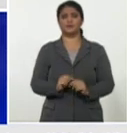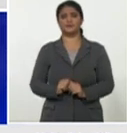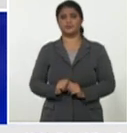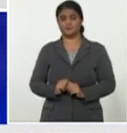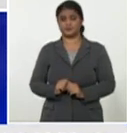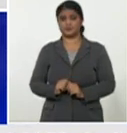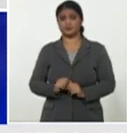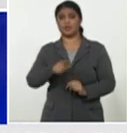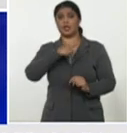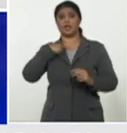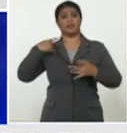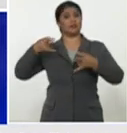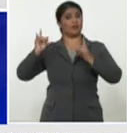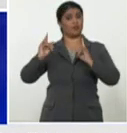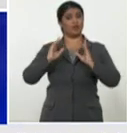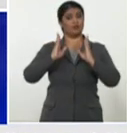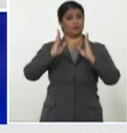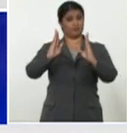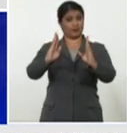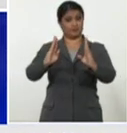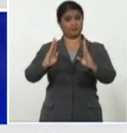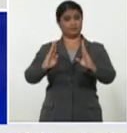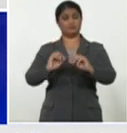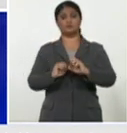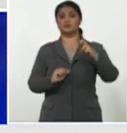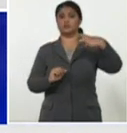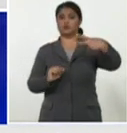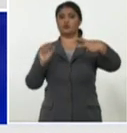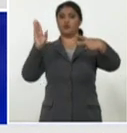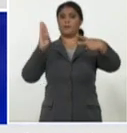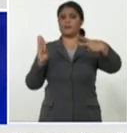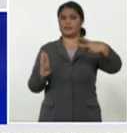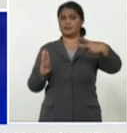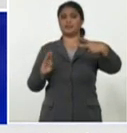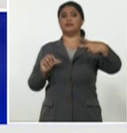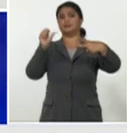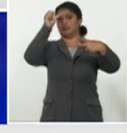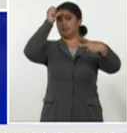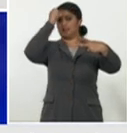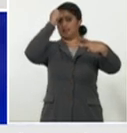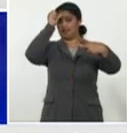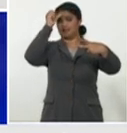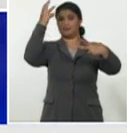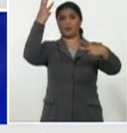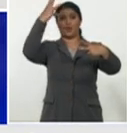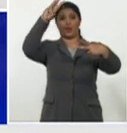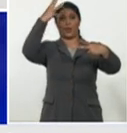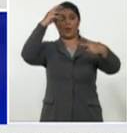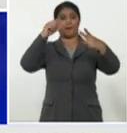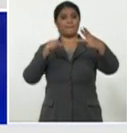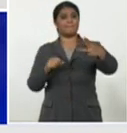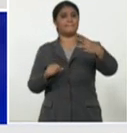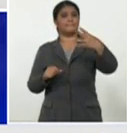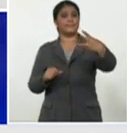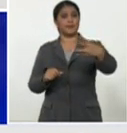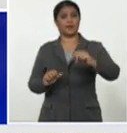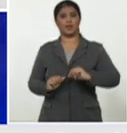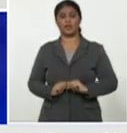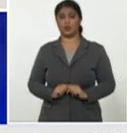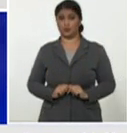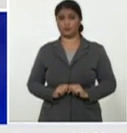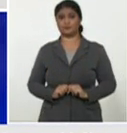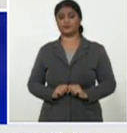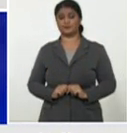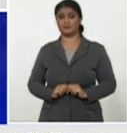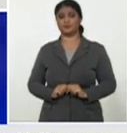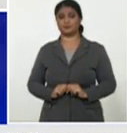en un segundo lugar, India, México, que si bien no está entre los países de mayor incidencia, sí con